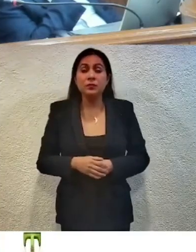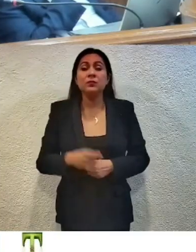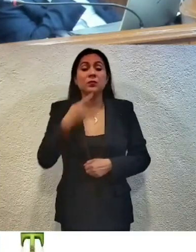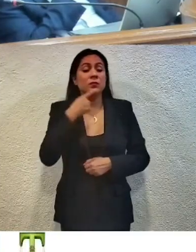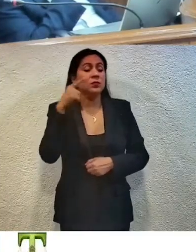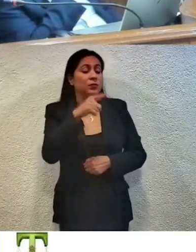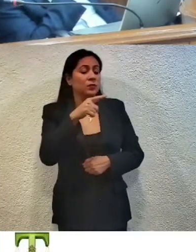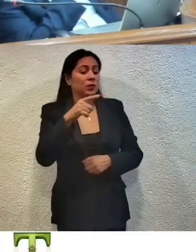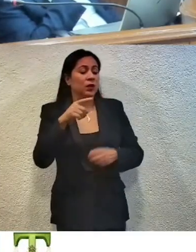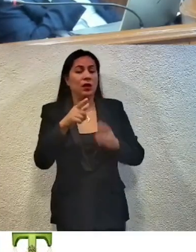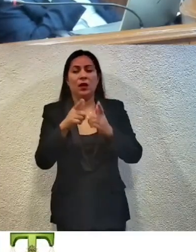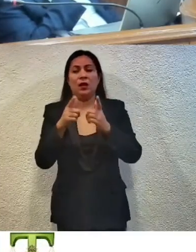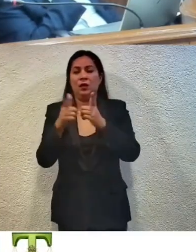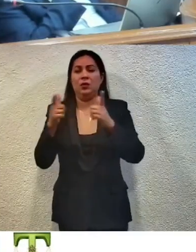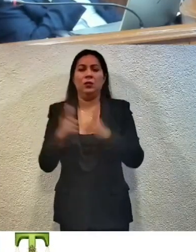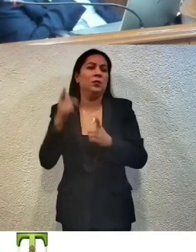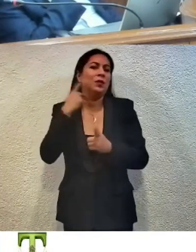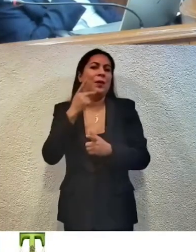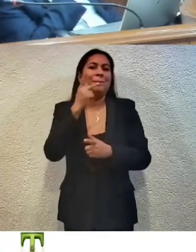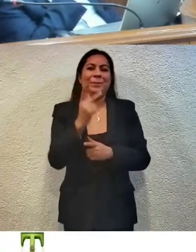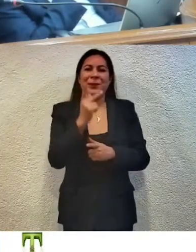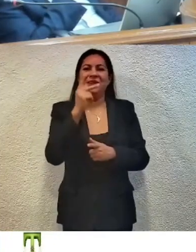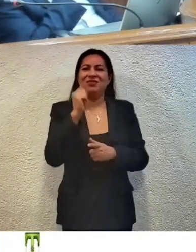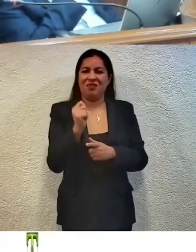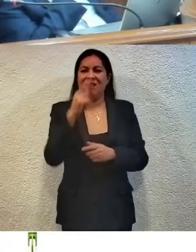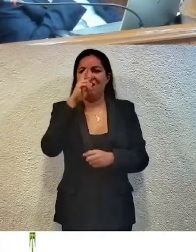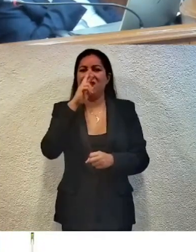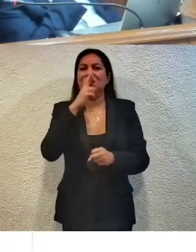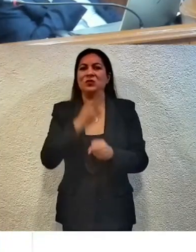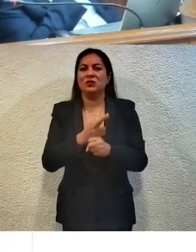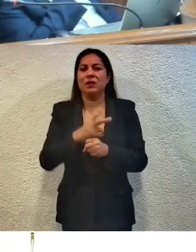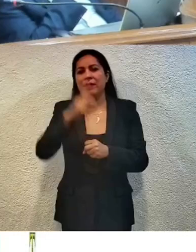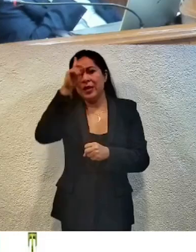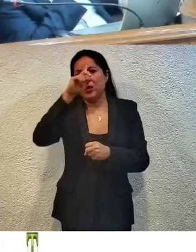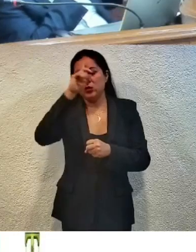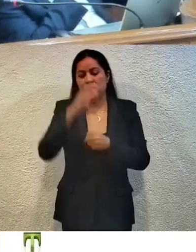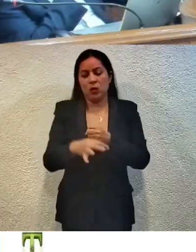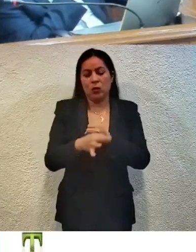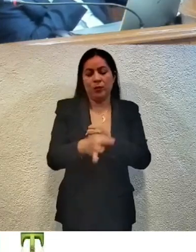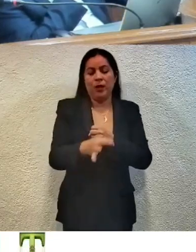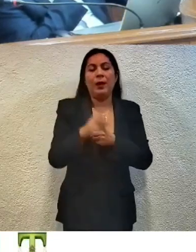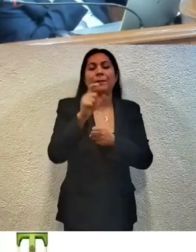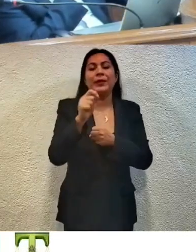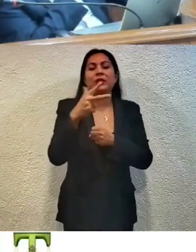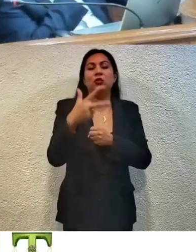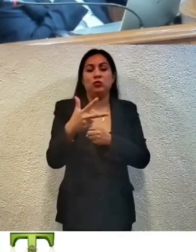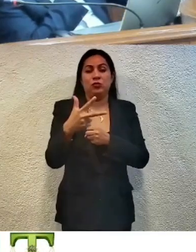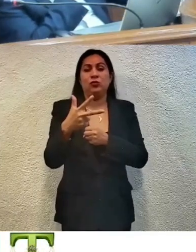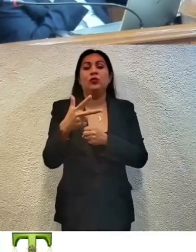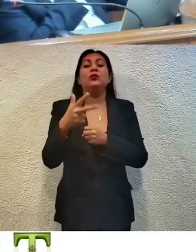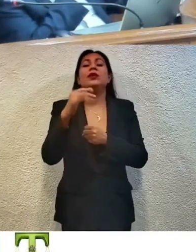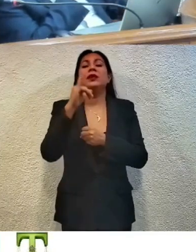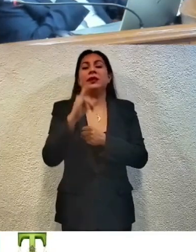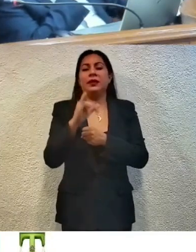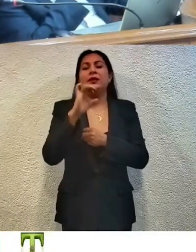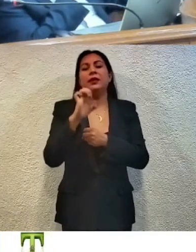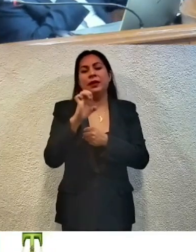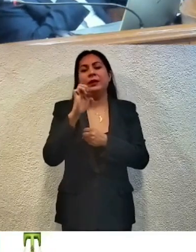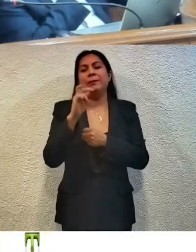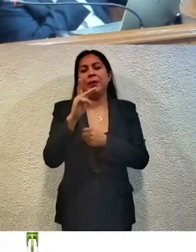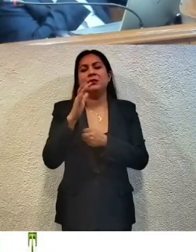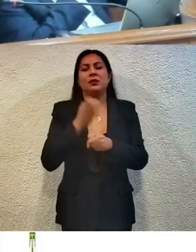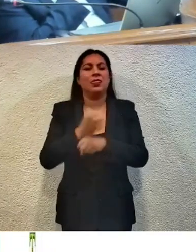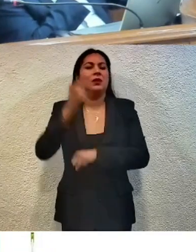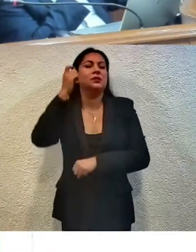actora es el Partido del Trabajo y la autoridad responsable es el Consejo Distrital Electoral 28 del Instituto Electoral y de